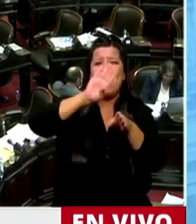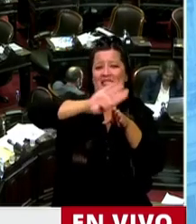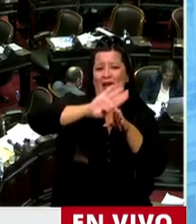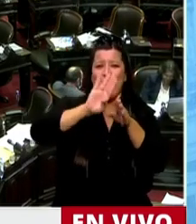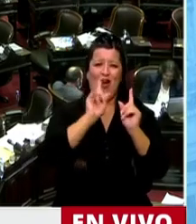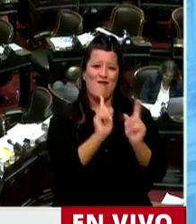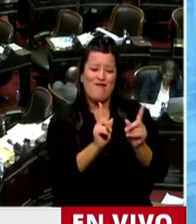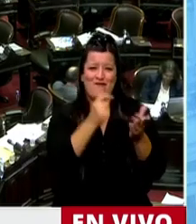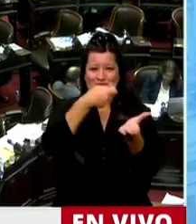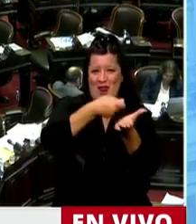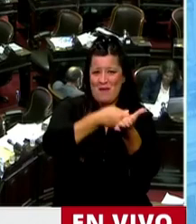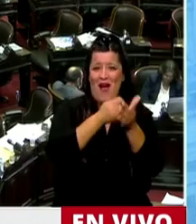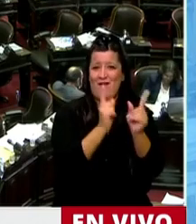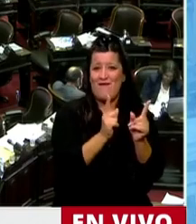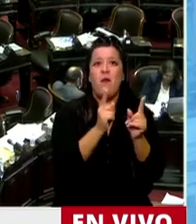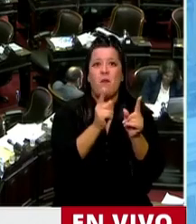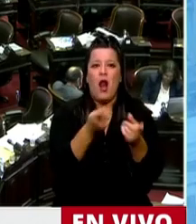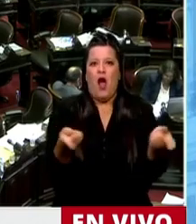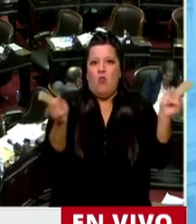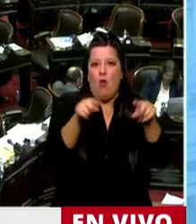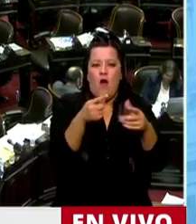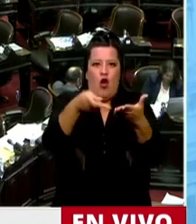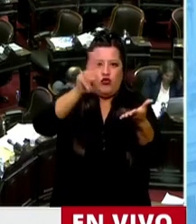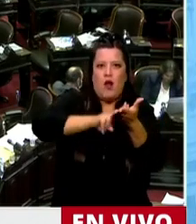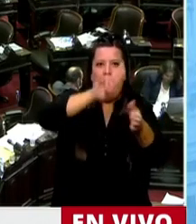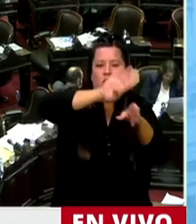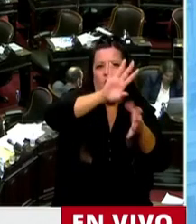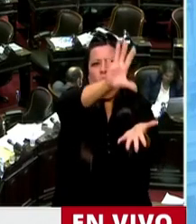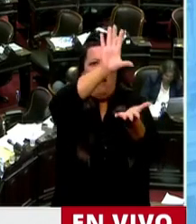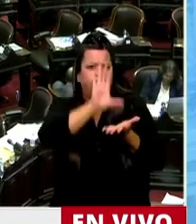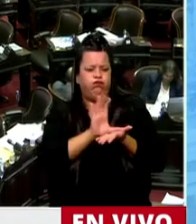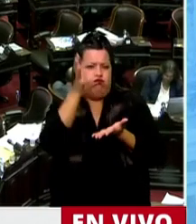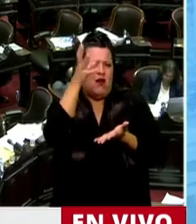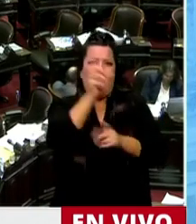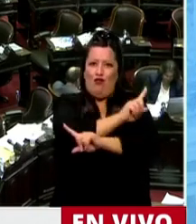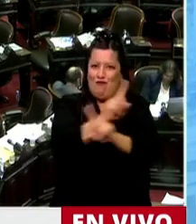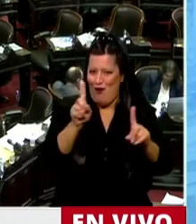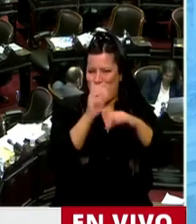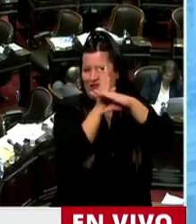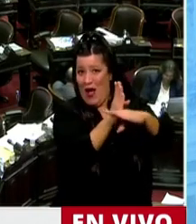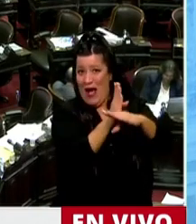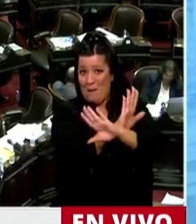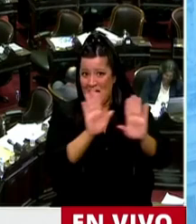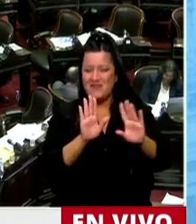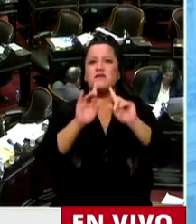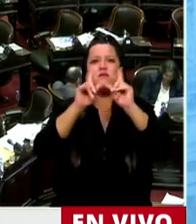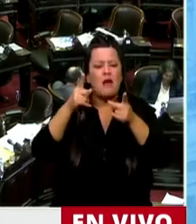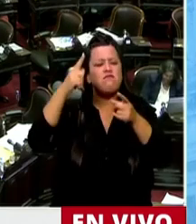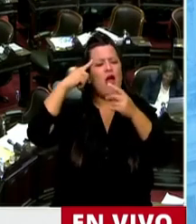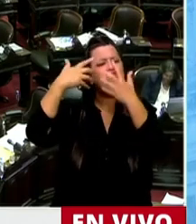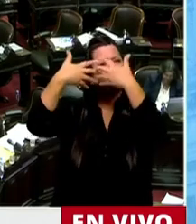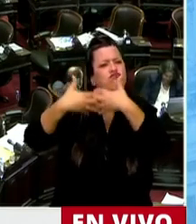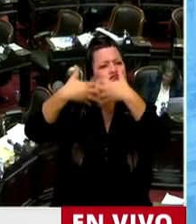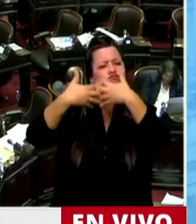deuda, nunca más vuelva a pasar en nuestro país. También es bueno reflexionar sobre